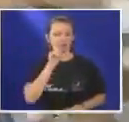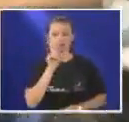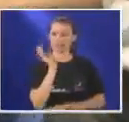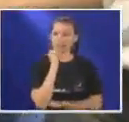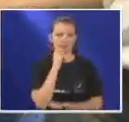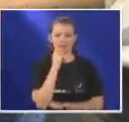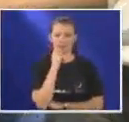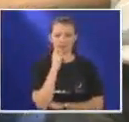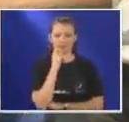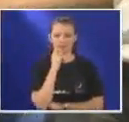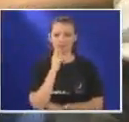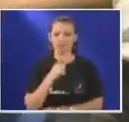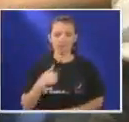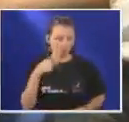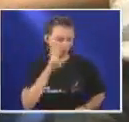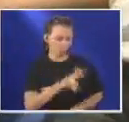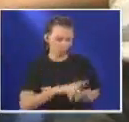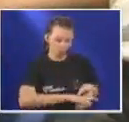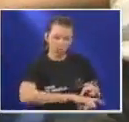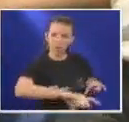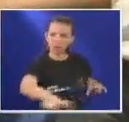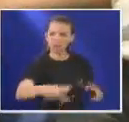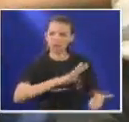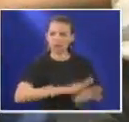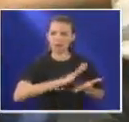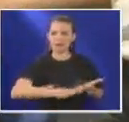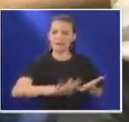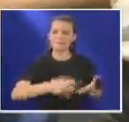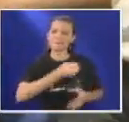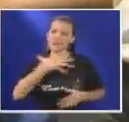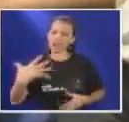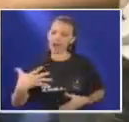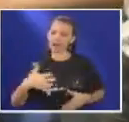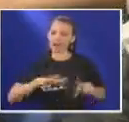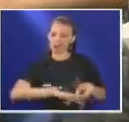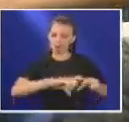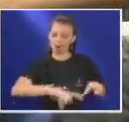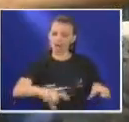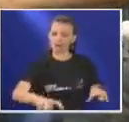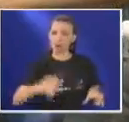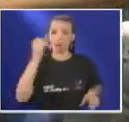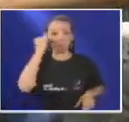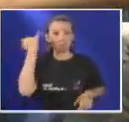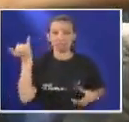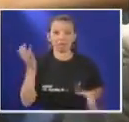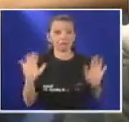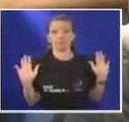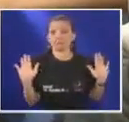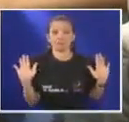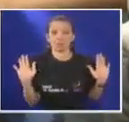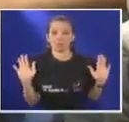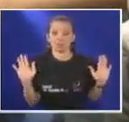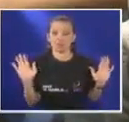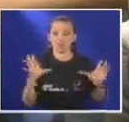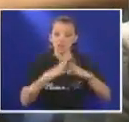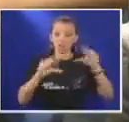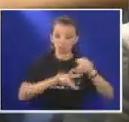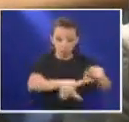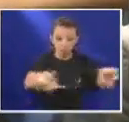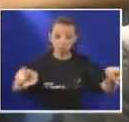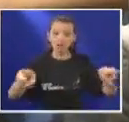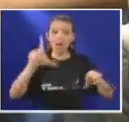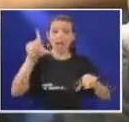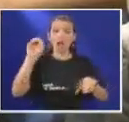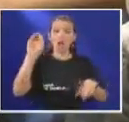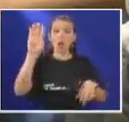No sé. Solamente vi unas cosas blancas allí puestas sobre un cartón, pero no tengo idea. O sea, está todo el lobby tomado. Eso sí es lo